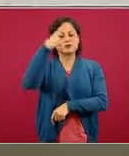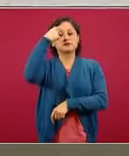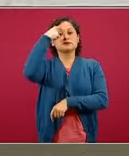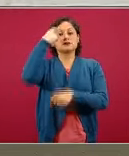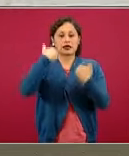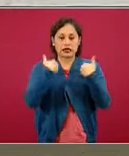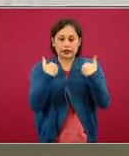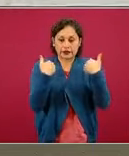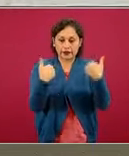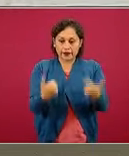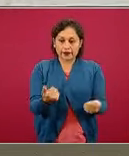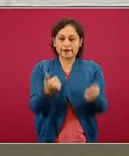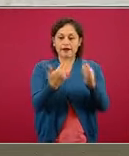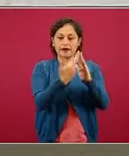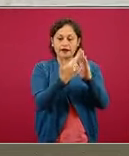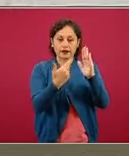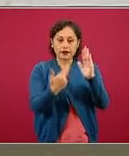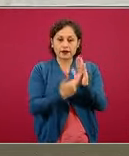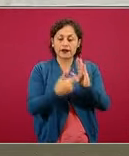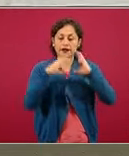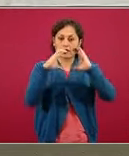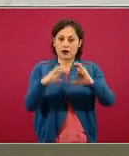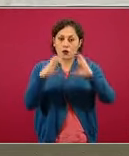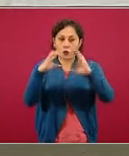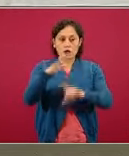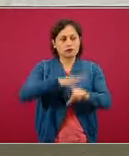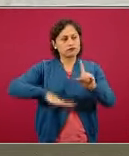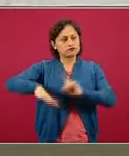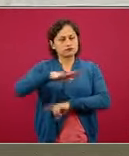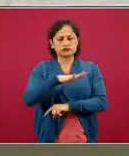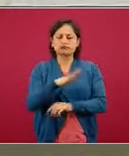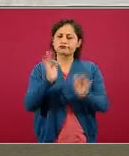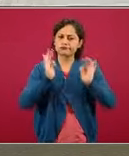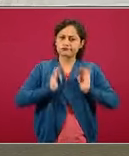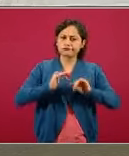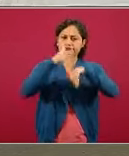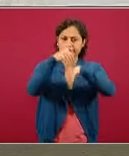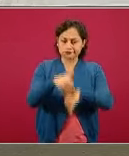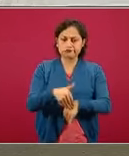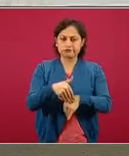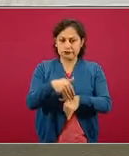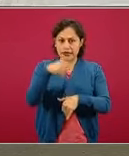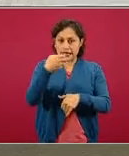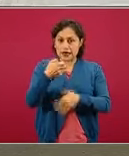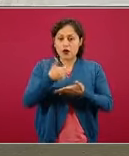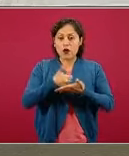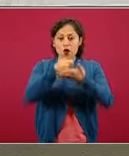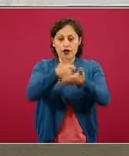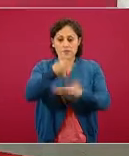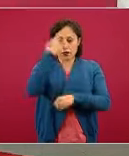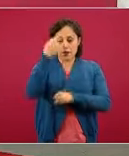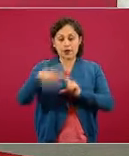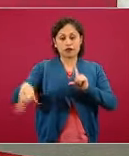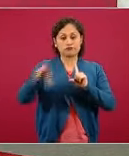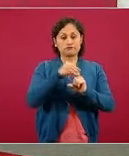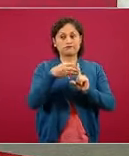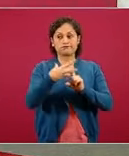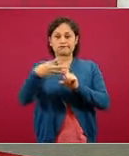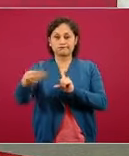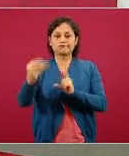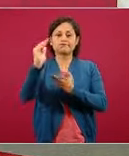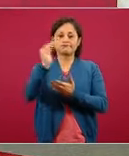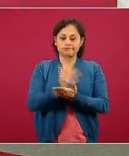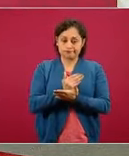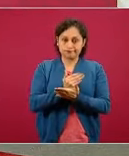las diferentes acciones que sabemos pueden en su momento contribuir a disminuir los contagios, y sobre